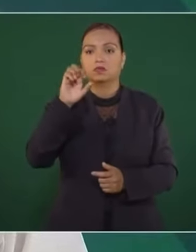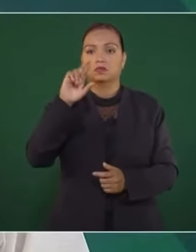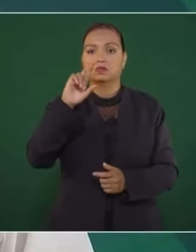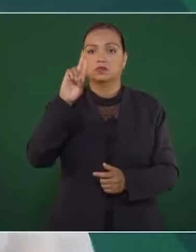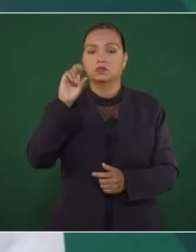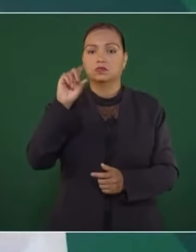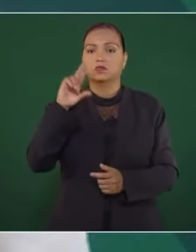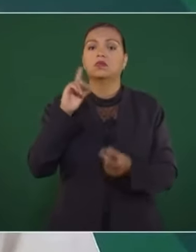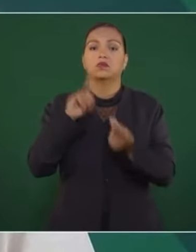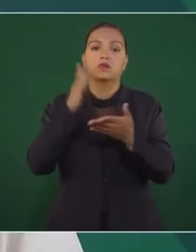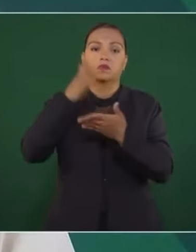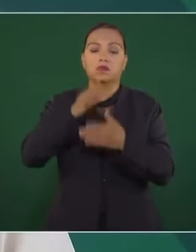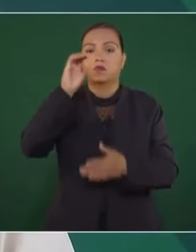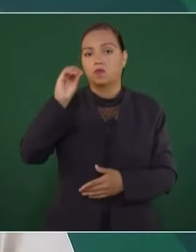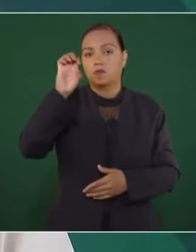A la OEA.